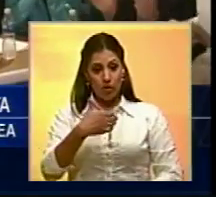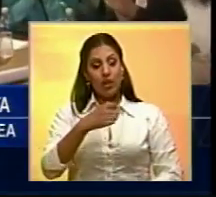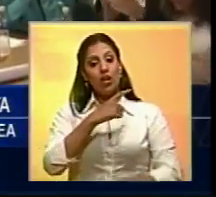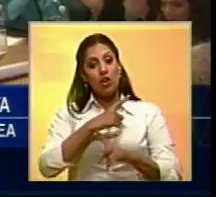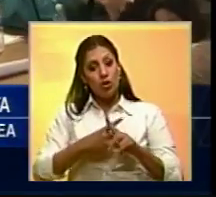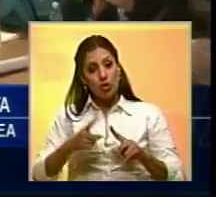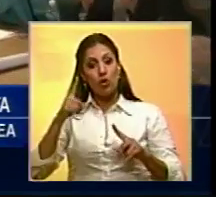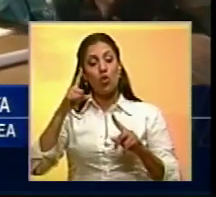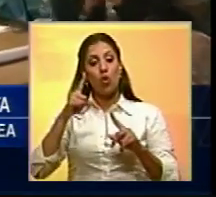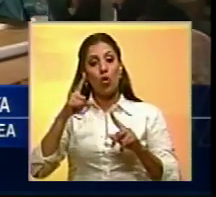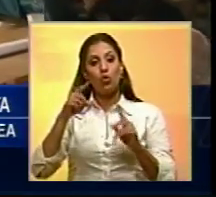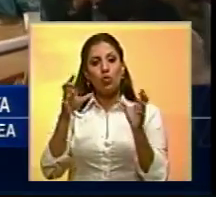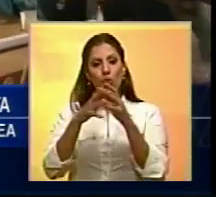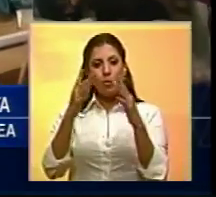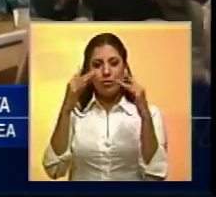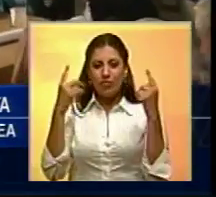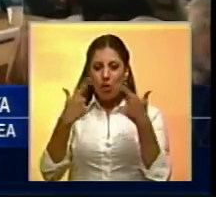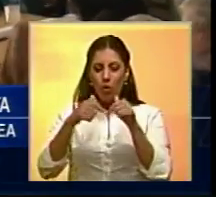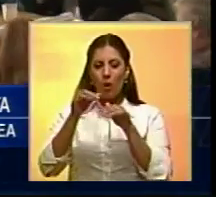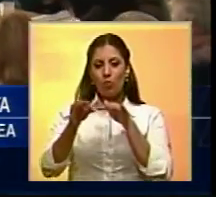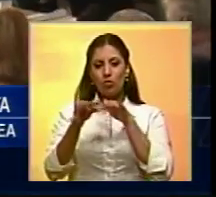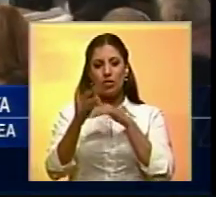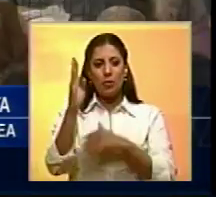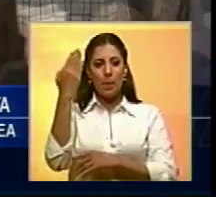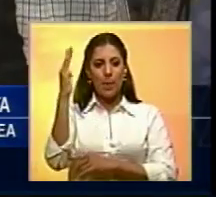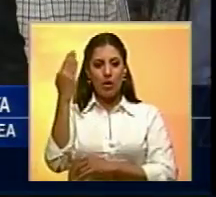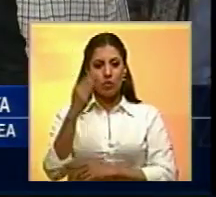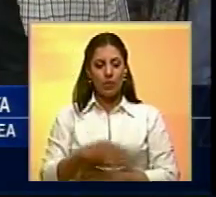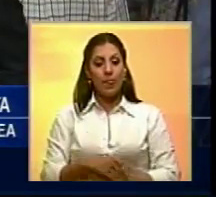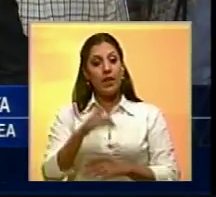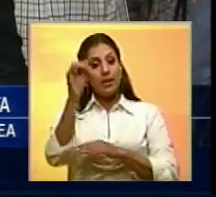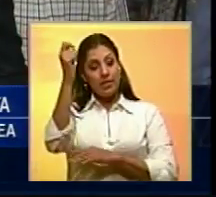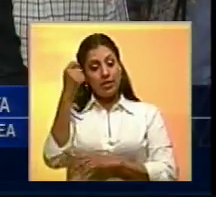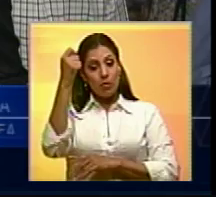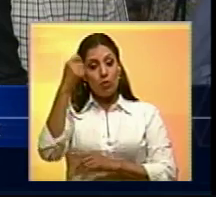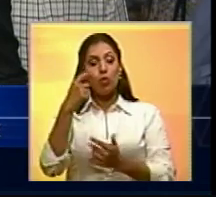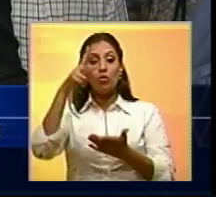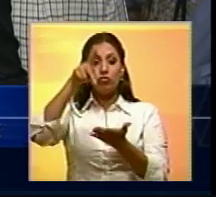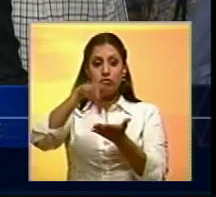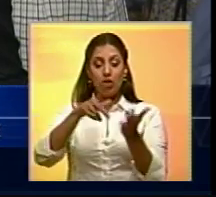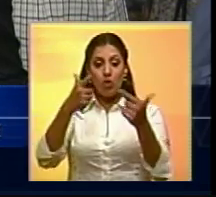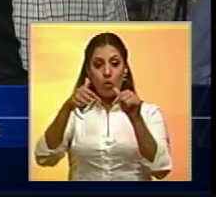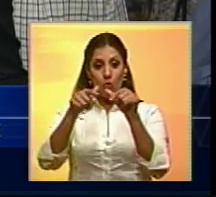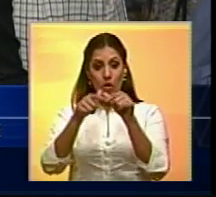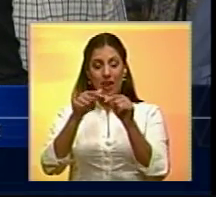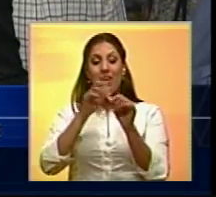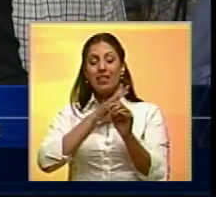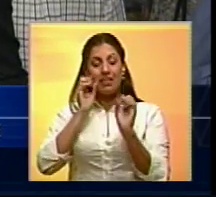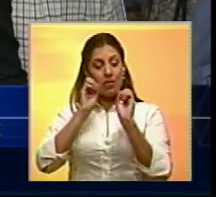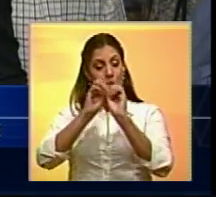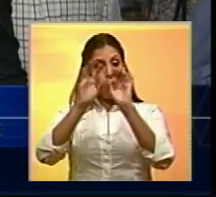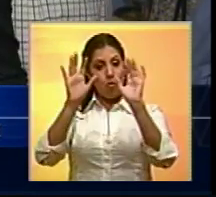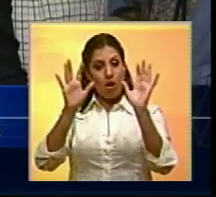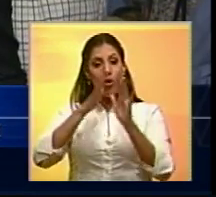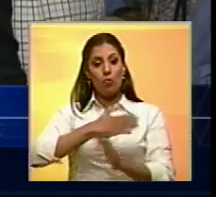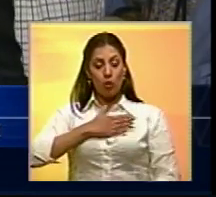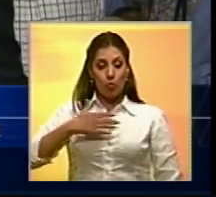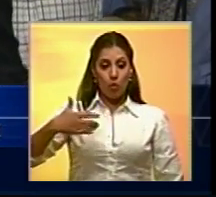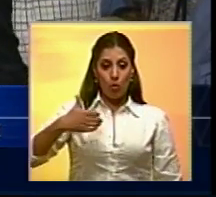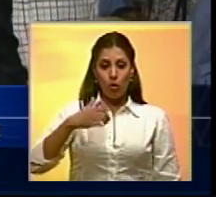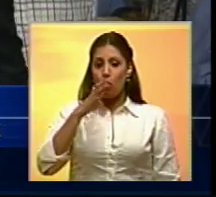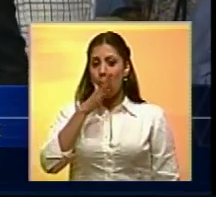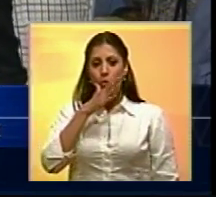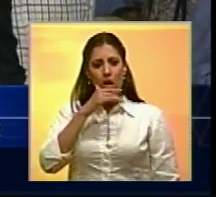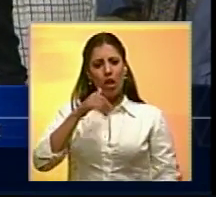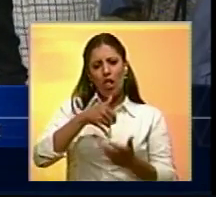durante un encuentro vecinal celebrado en el municipio Baruta. Los diputados presentes en esta Asamblea Ciudadana dejaron claro que la Mesa de la Unidad Democrática no